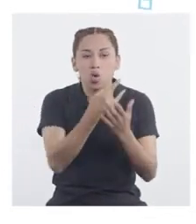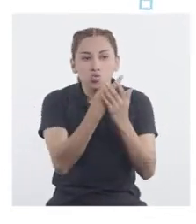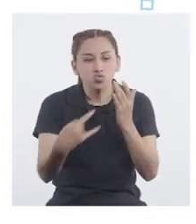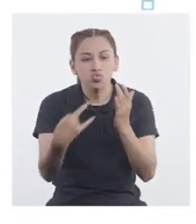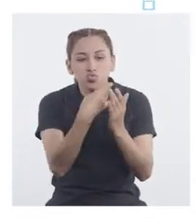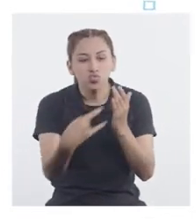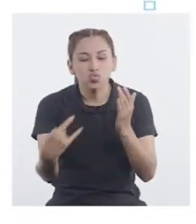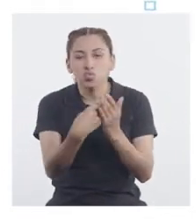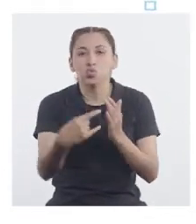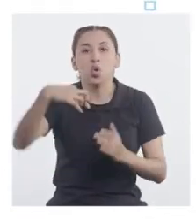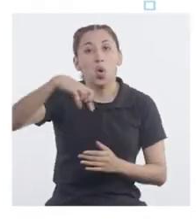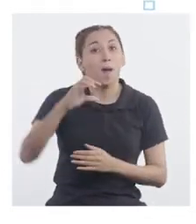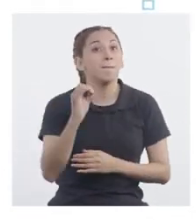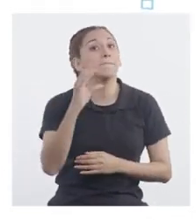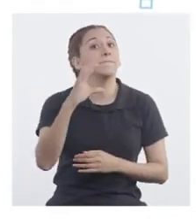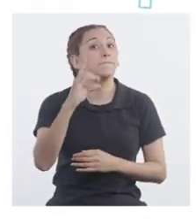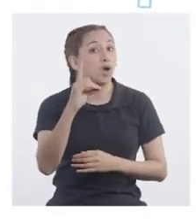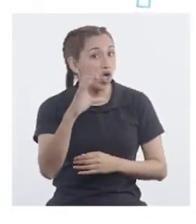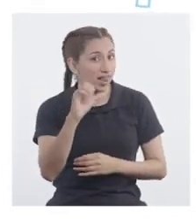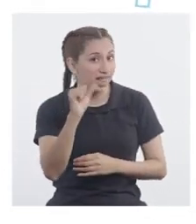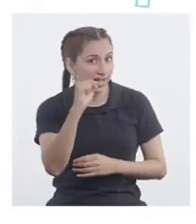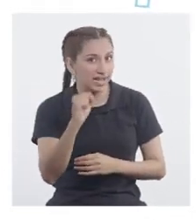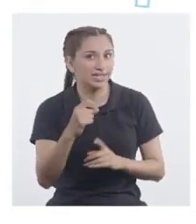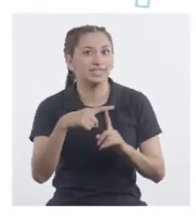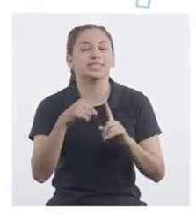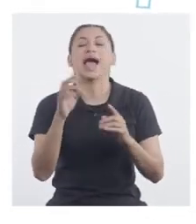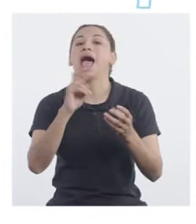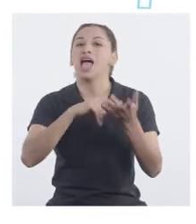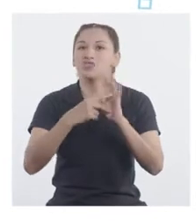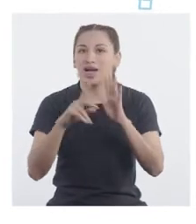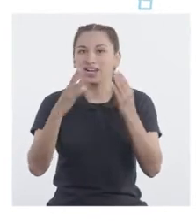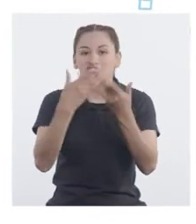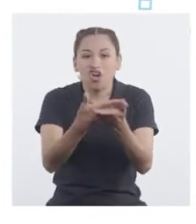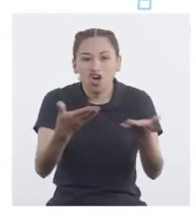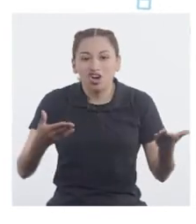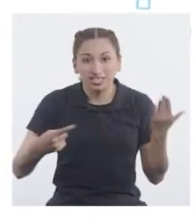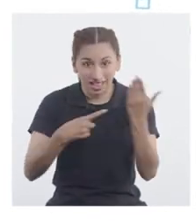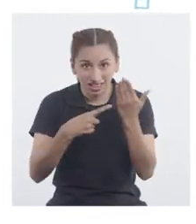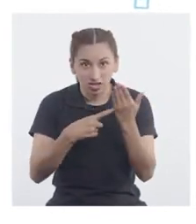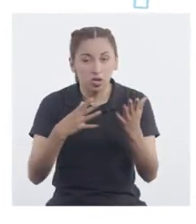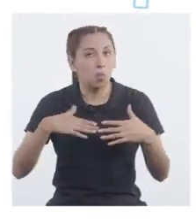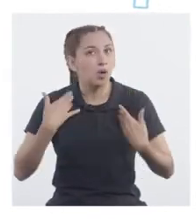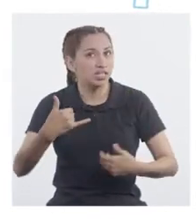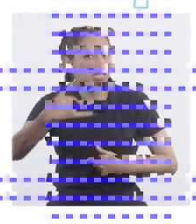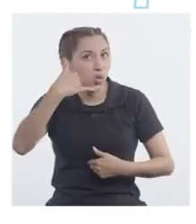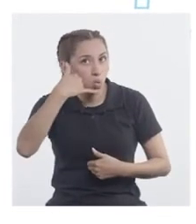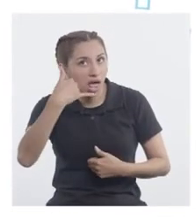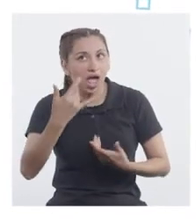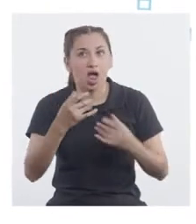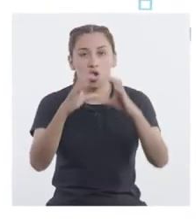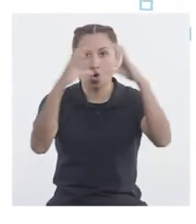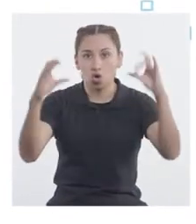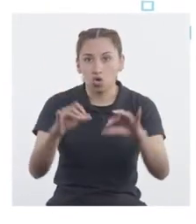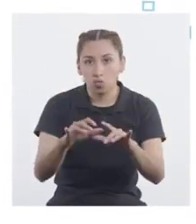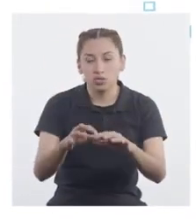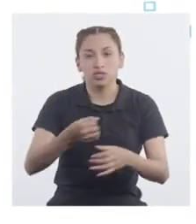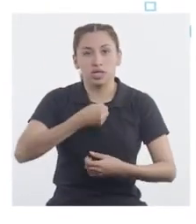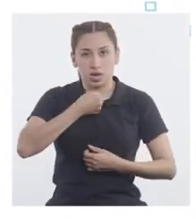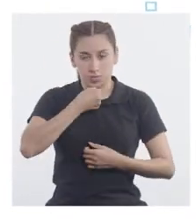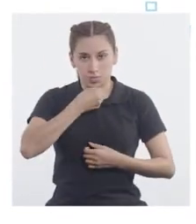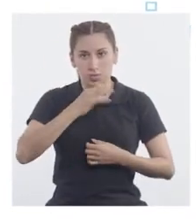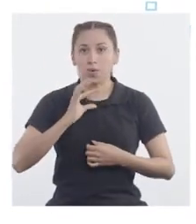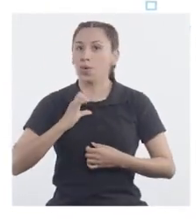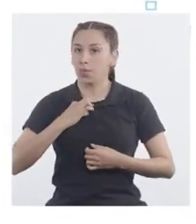para grabar el podcast. Ah, claro, los equipos tecnológicos podrían ser un celular, una computadora,